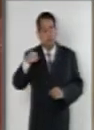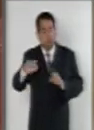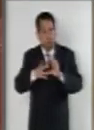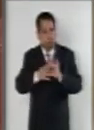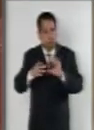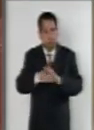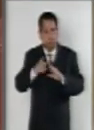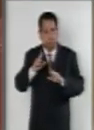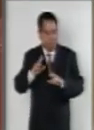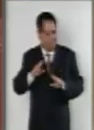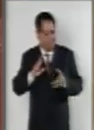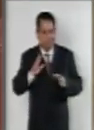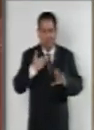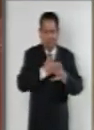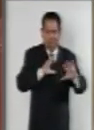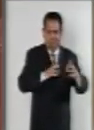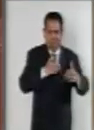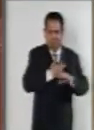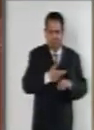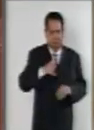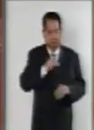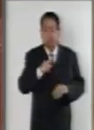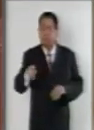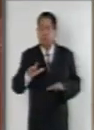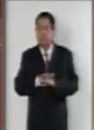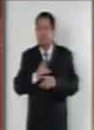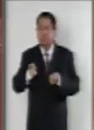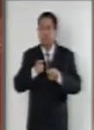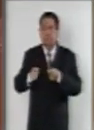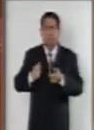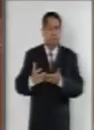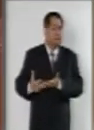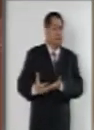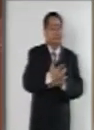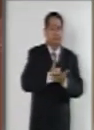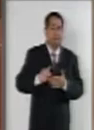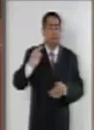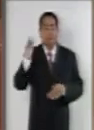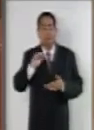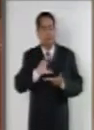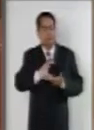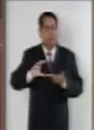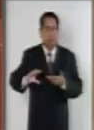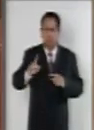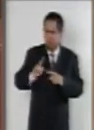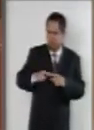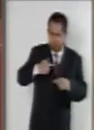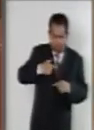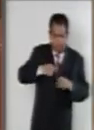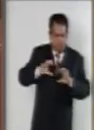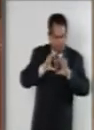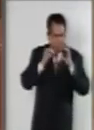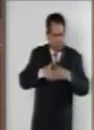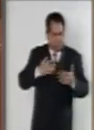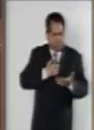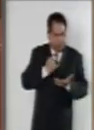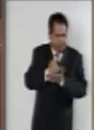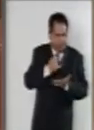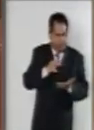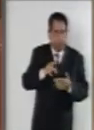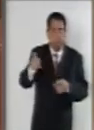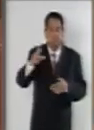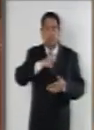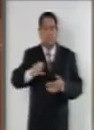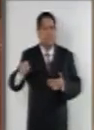contra del Congreso, modifica los ingresos de la Federación, que es facultad exclusiva del Congreso. Por ejemplo, en